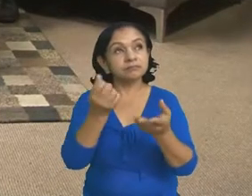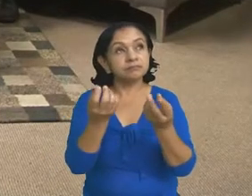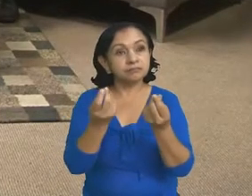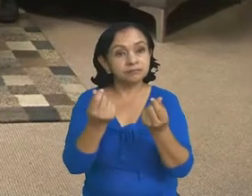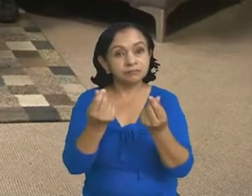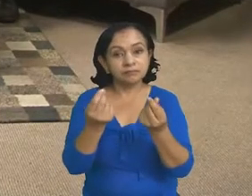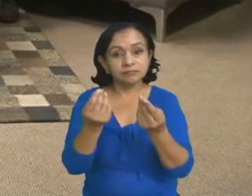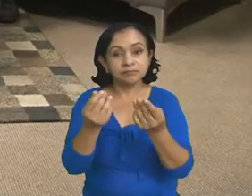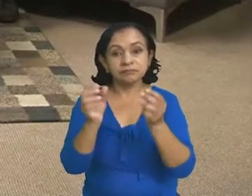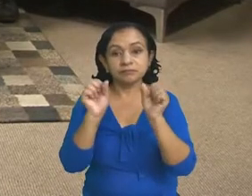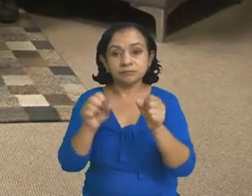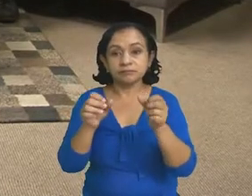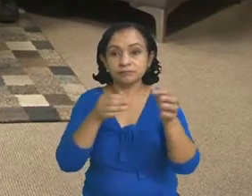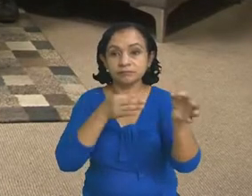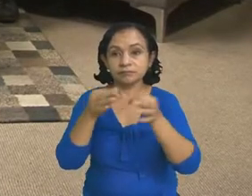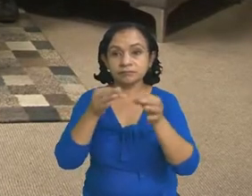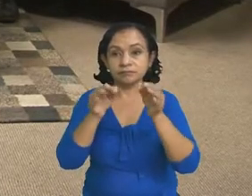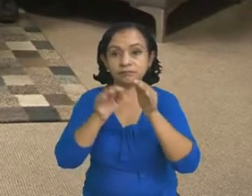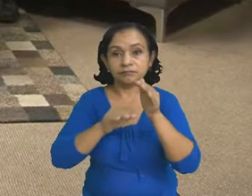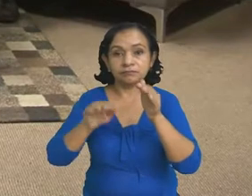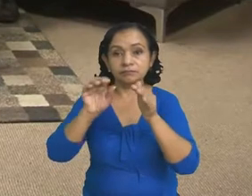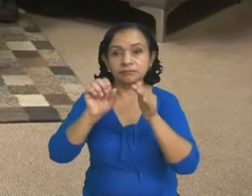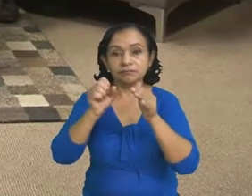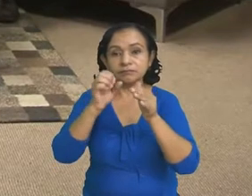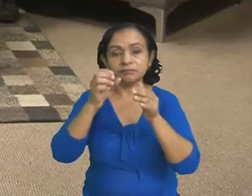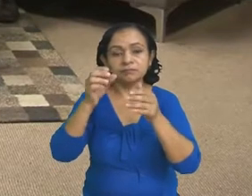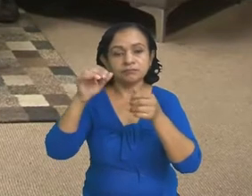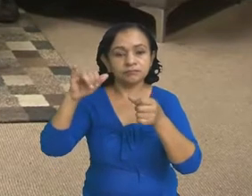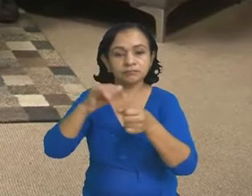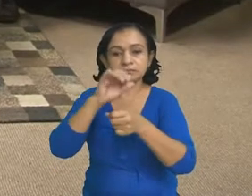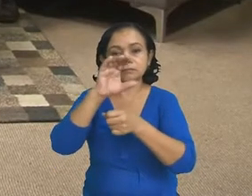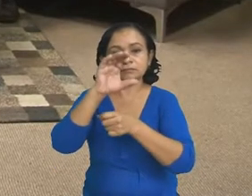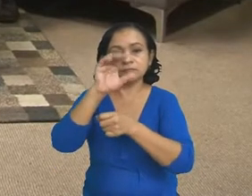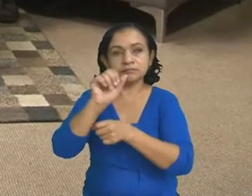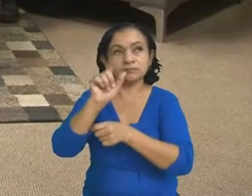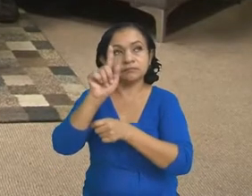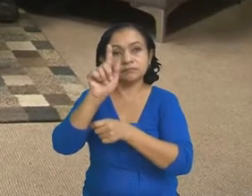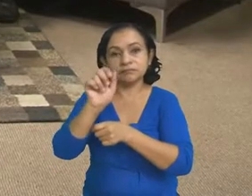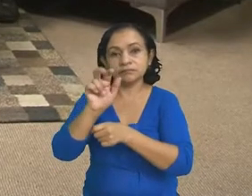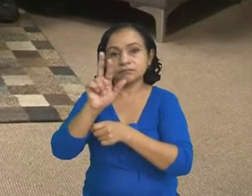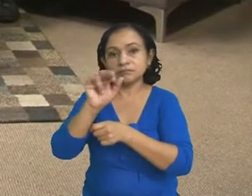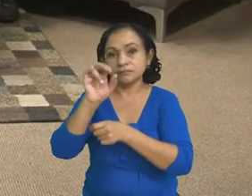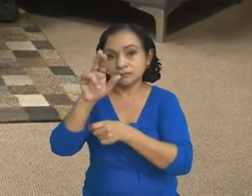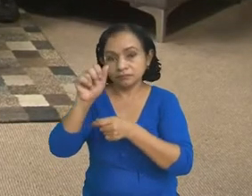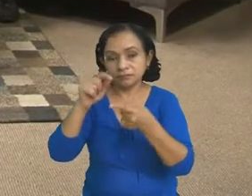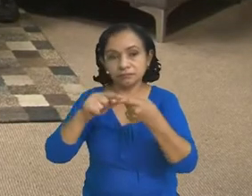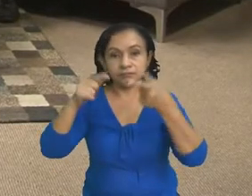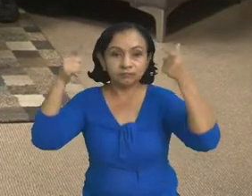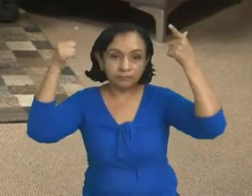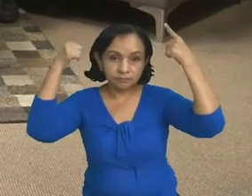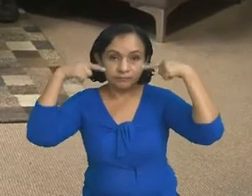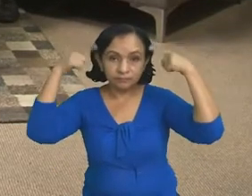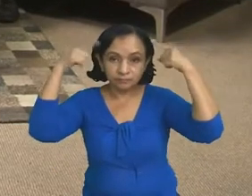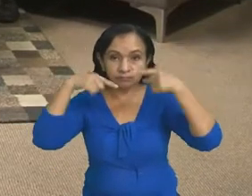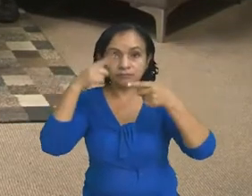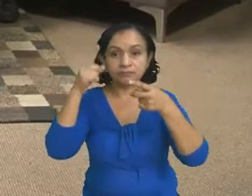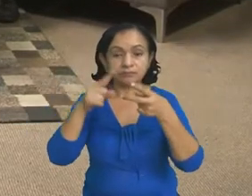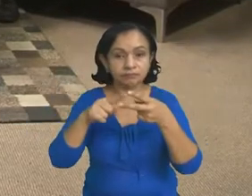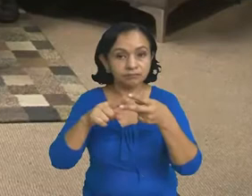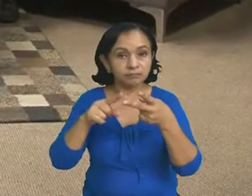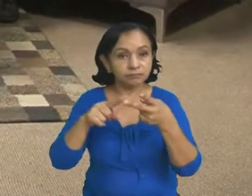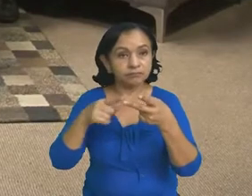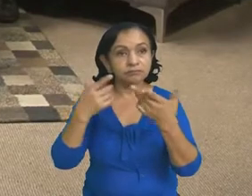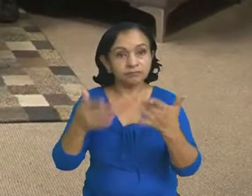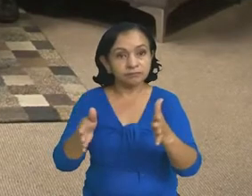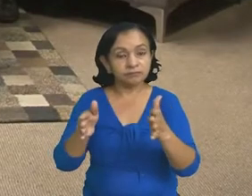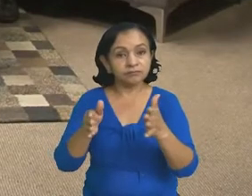puedo mencionar ampliación subestación Catarina. La subestación Masaya, Benjamín Celedón, pues todo